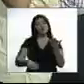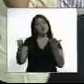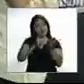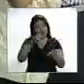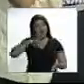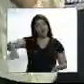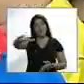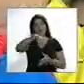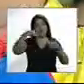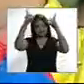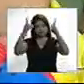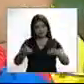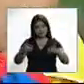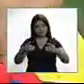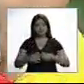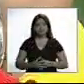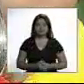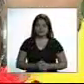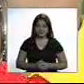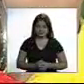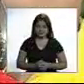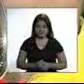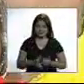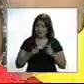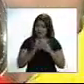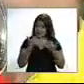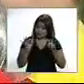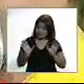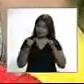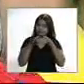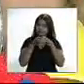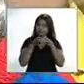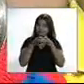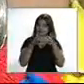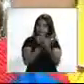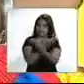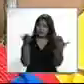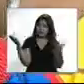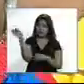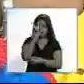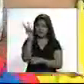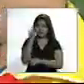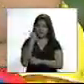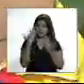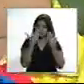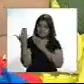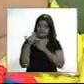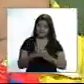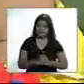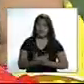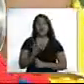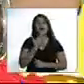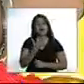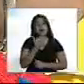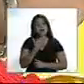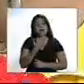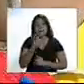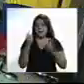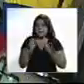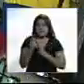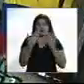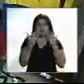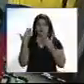el pueblo decide. Y por esa razón estamos acá reunidos para llevárselo a todo el país. Gracias. Bueno, primero muchísima